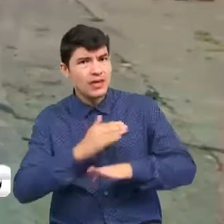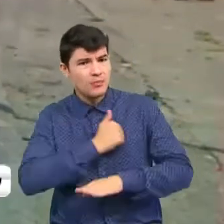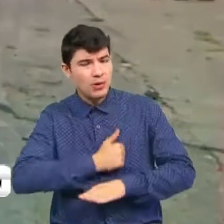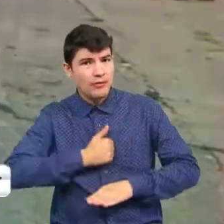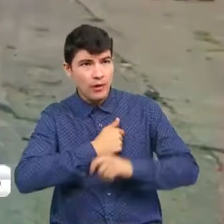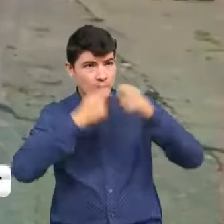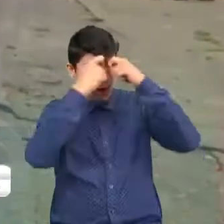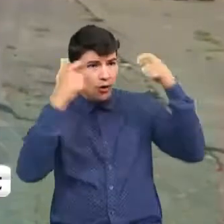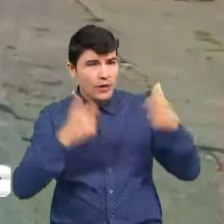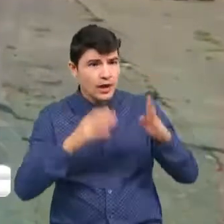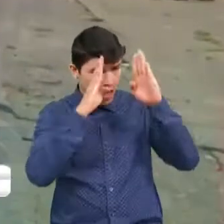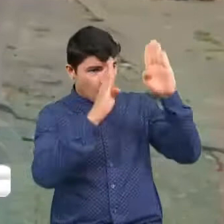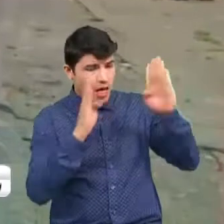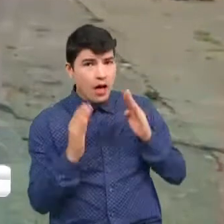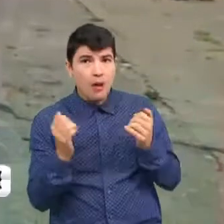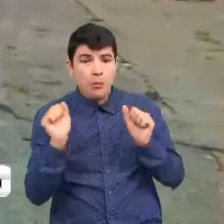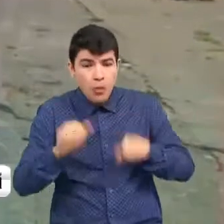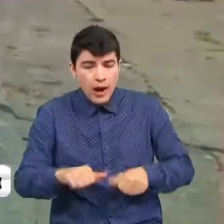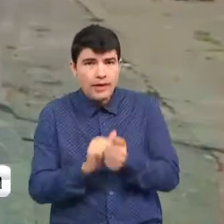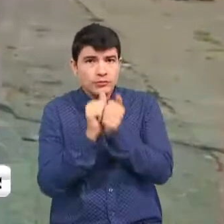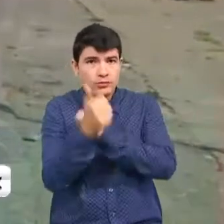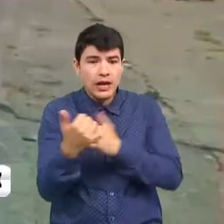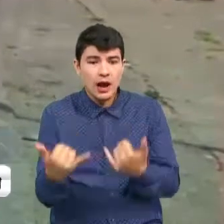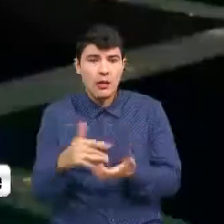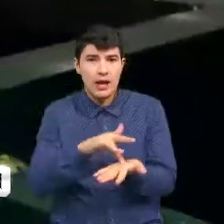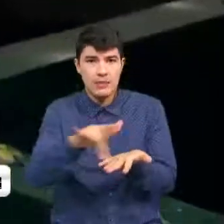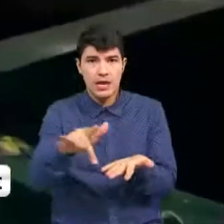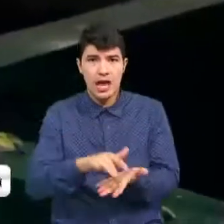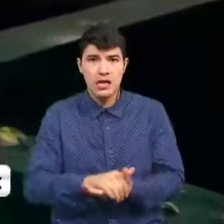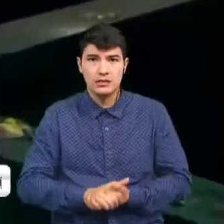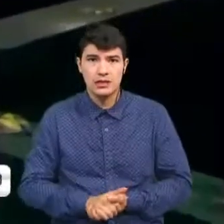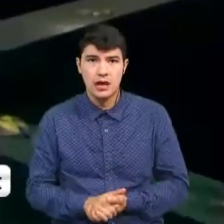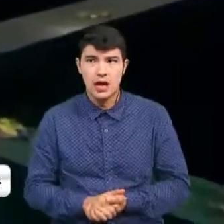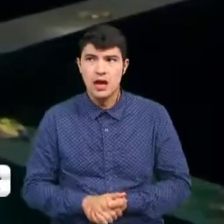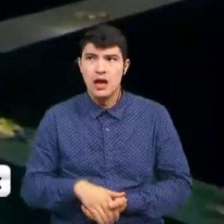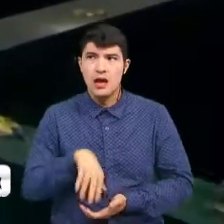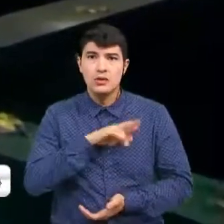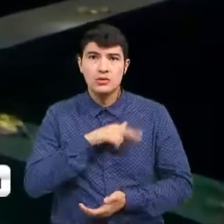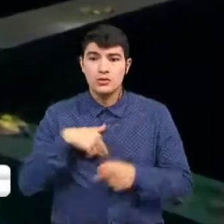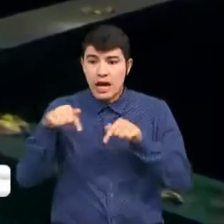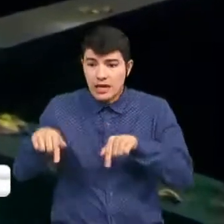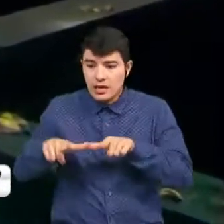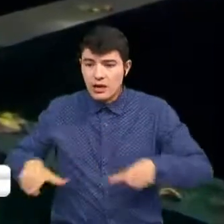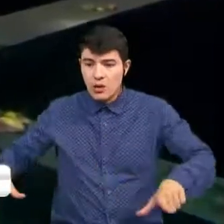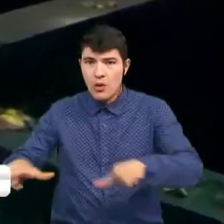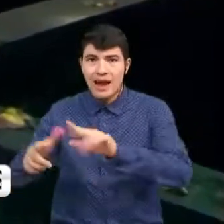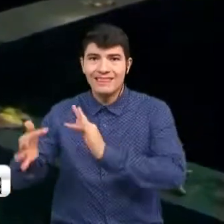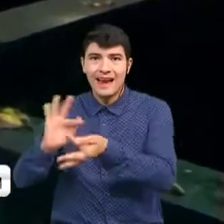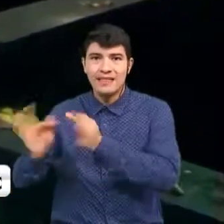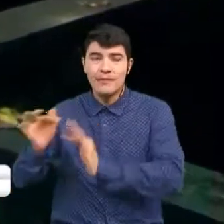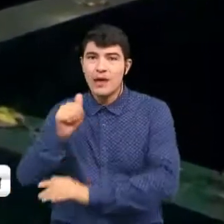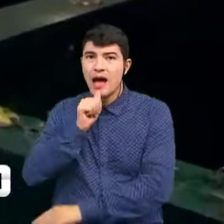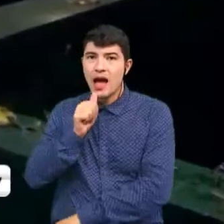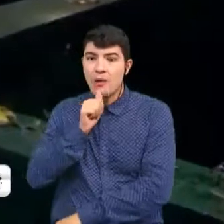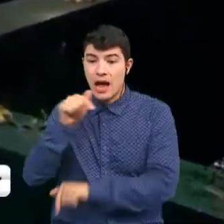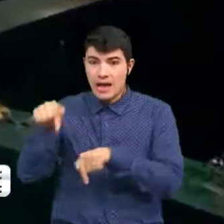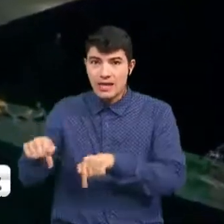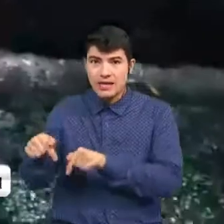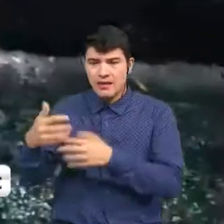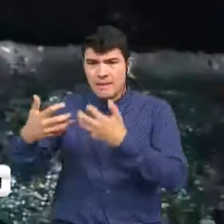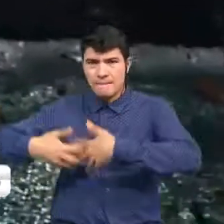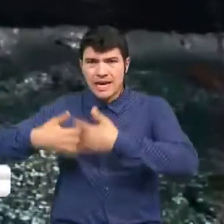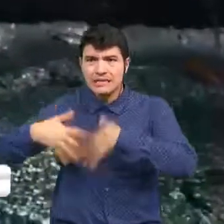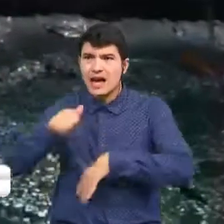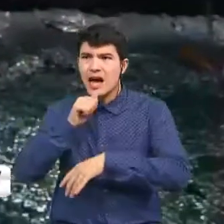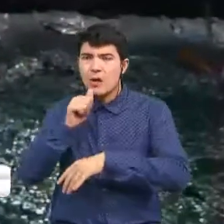gobierno nacional para poder superar esta emergencia estamos en la propia bocatoma donde el agua donde el agua es tratada y